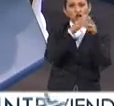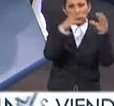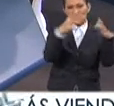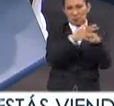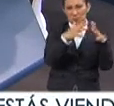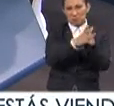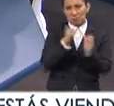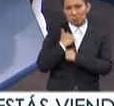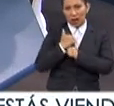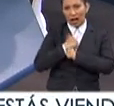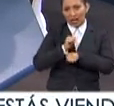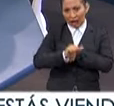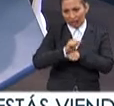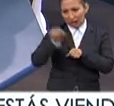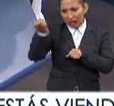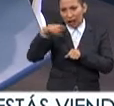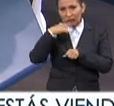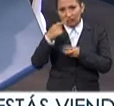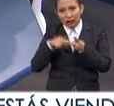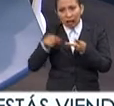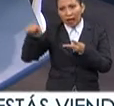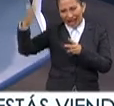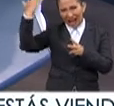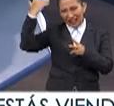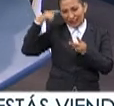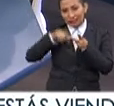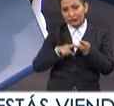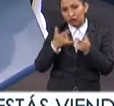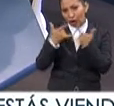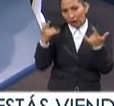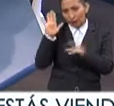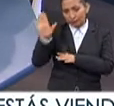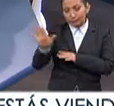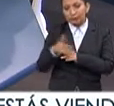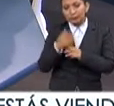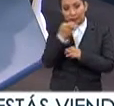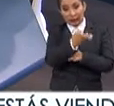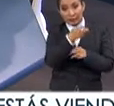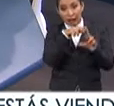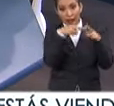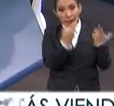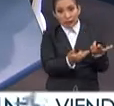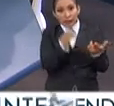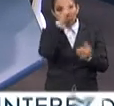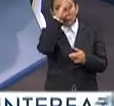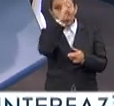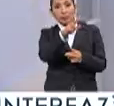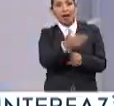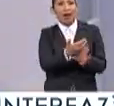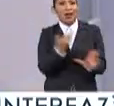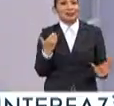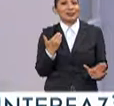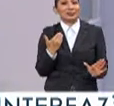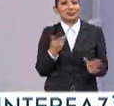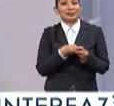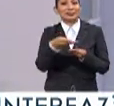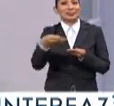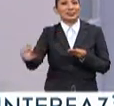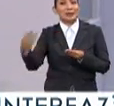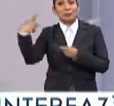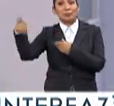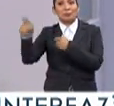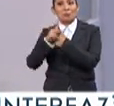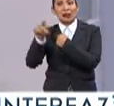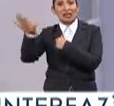en argentina en chile y no me sorprende que esta revista estuviera prohibida su distribución en esos